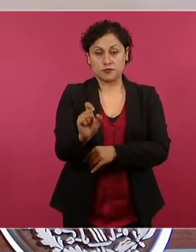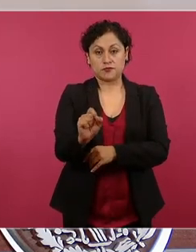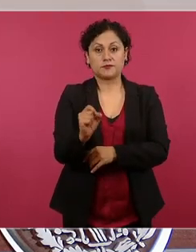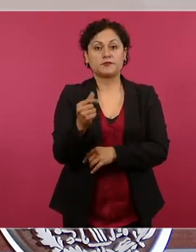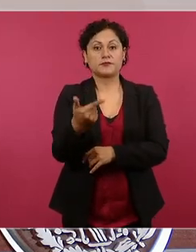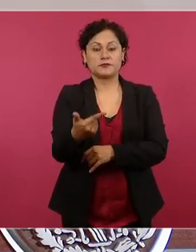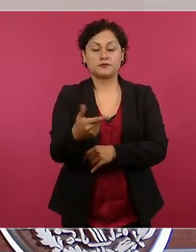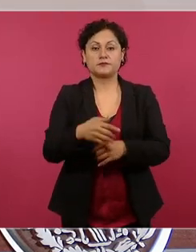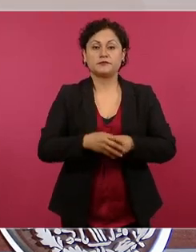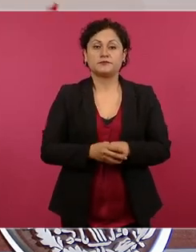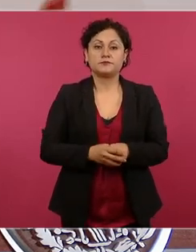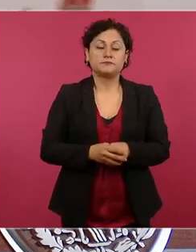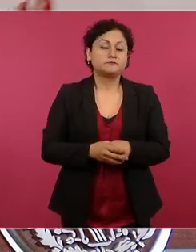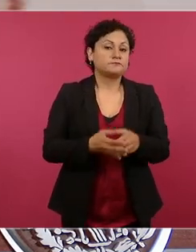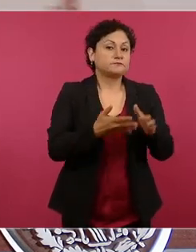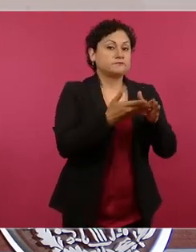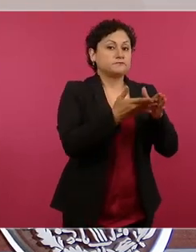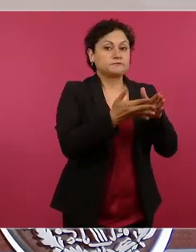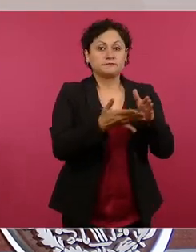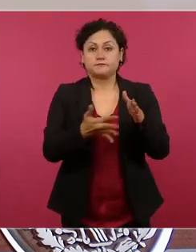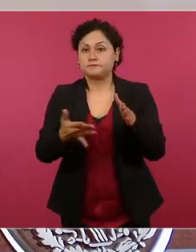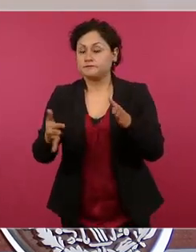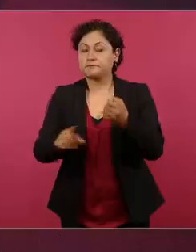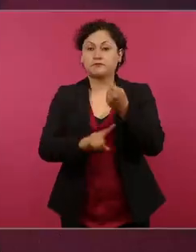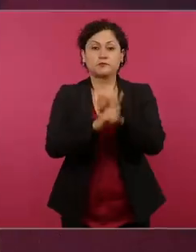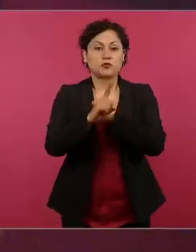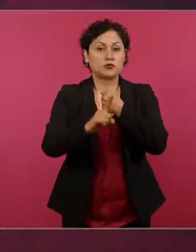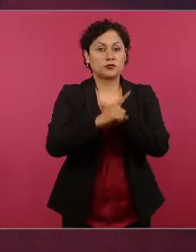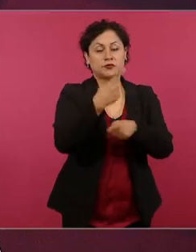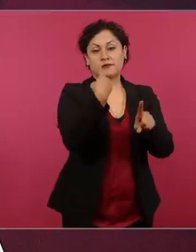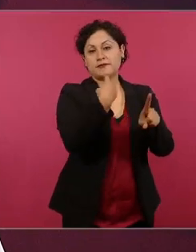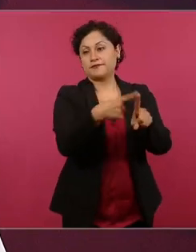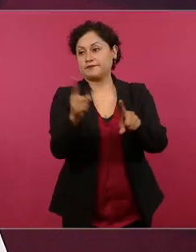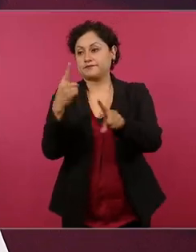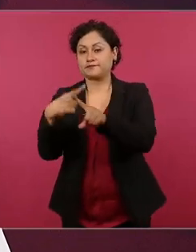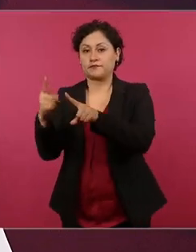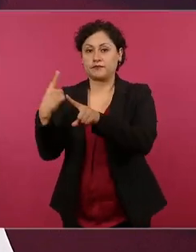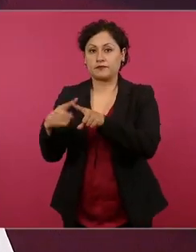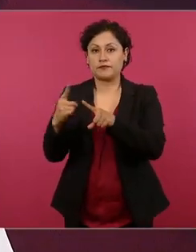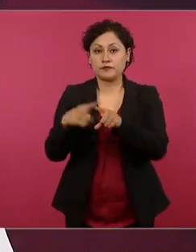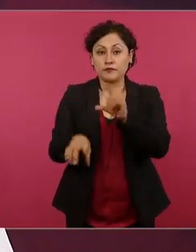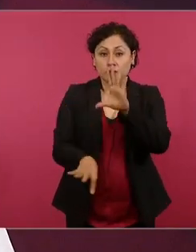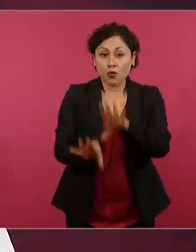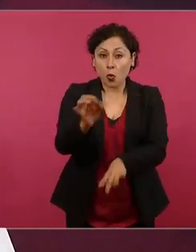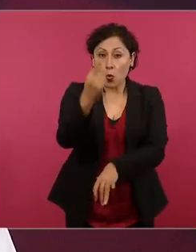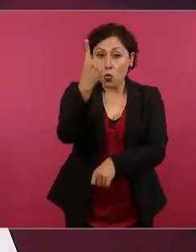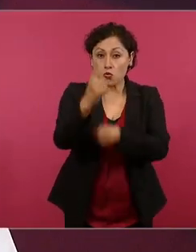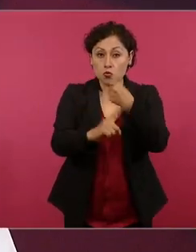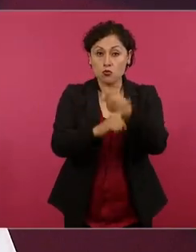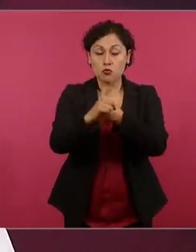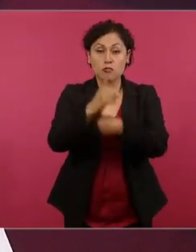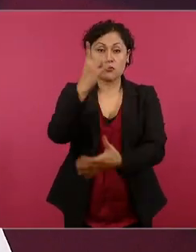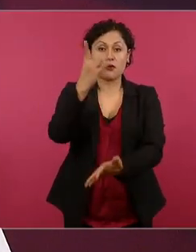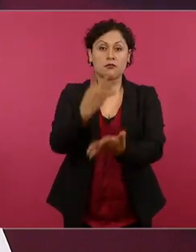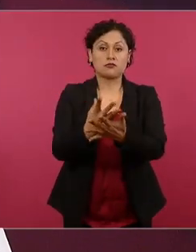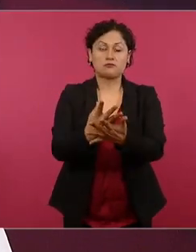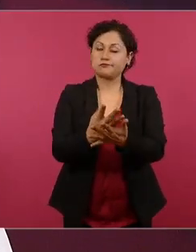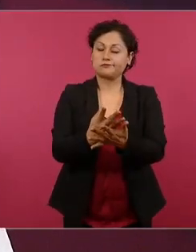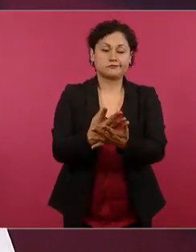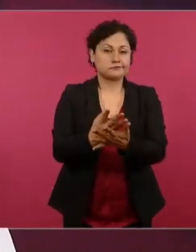una serie de problemáticas, es multifactorial, no es solamente una causa, la ocurrencia de